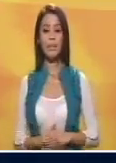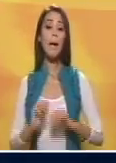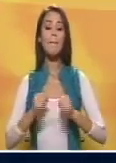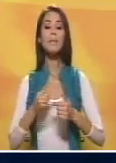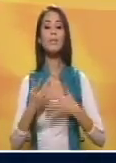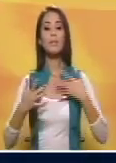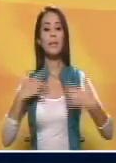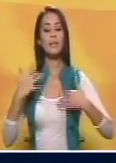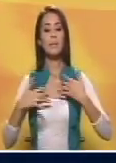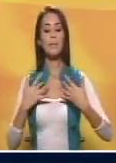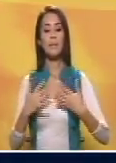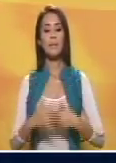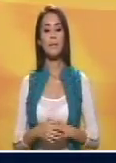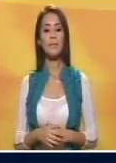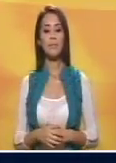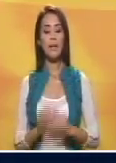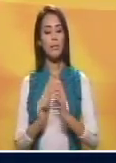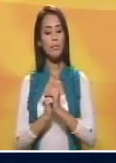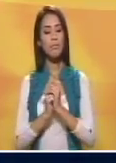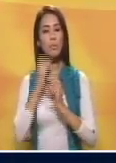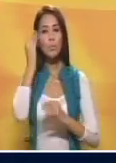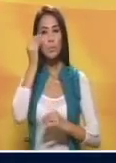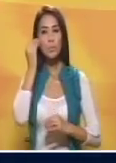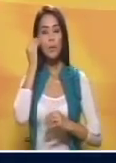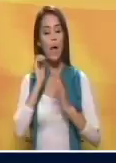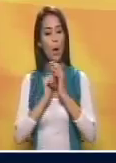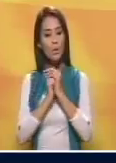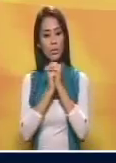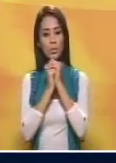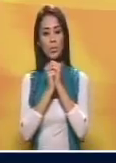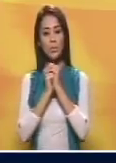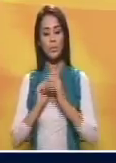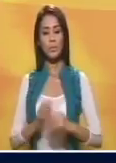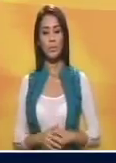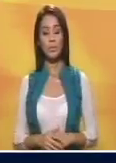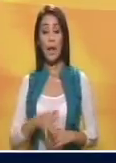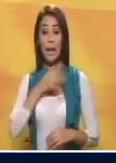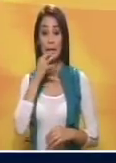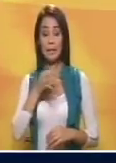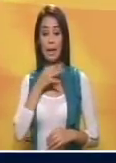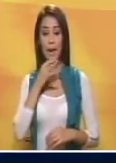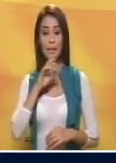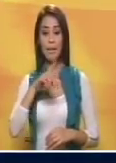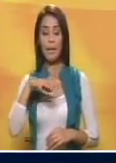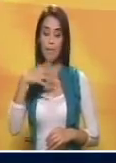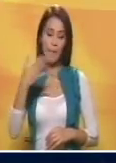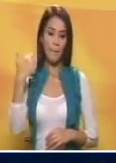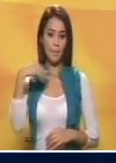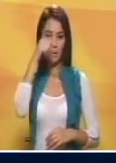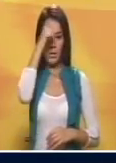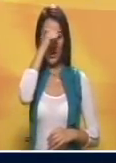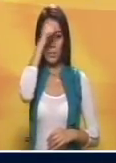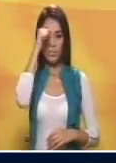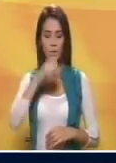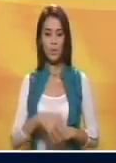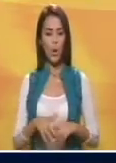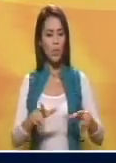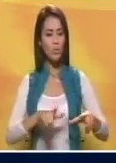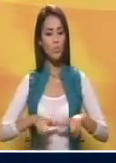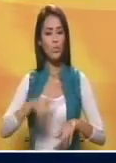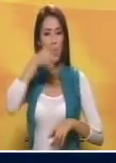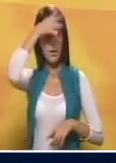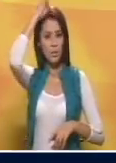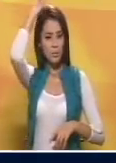estas actividades que ha dedicado a la meditación y a la oración la tarde del pasado domingo en Ariccia, una localidad